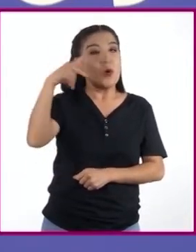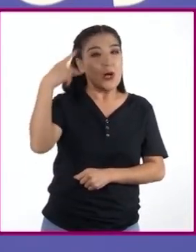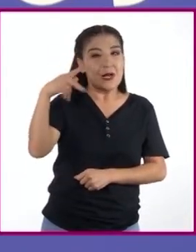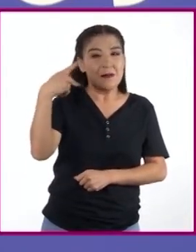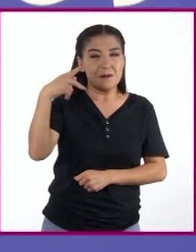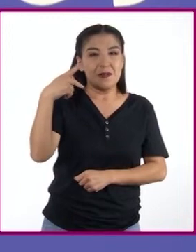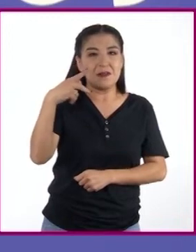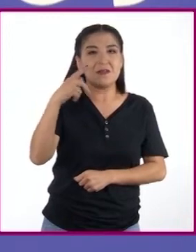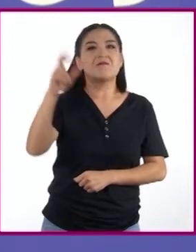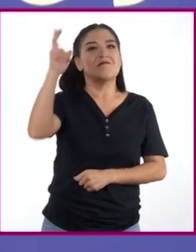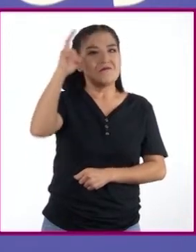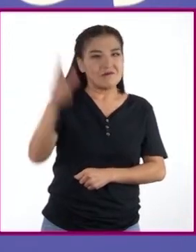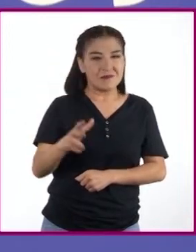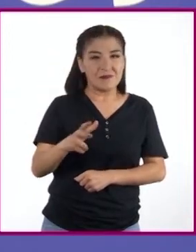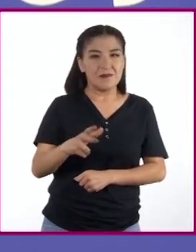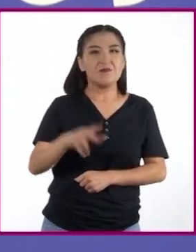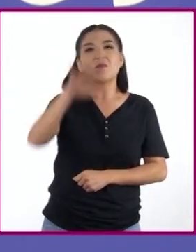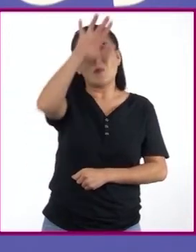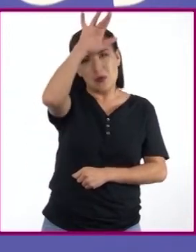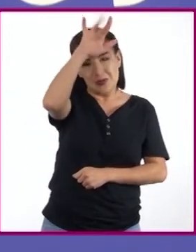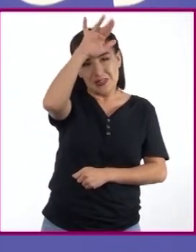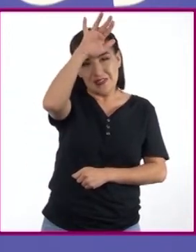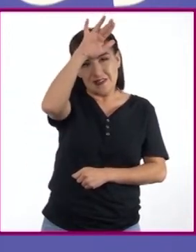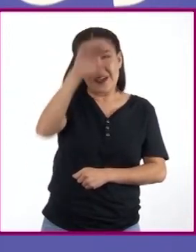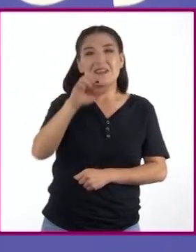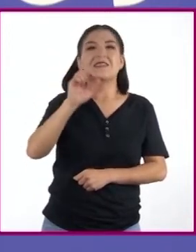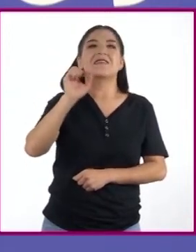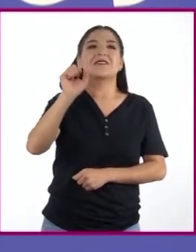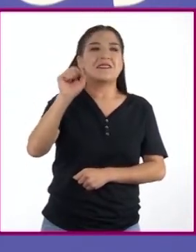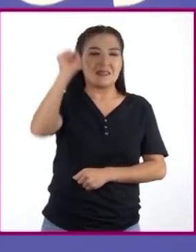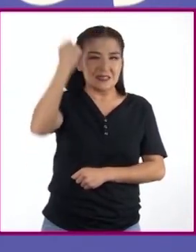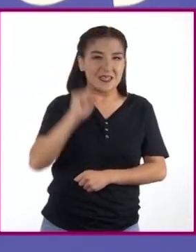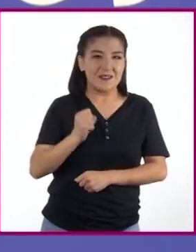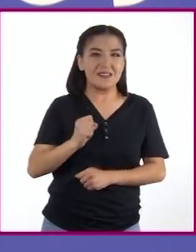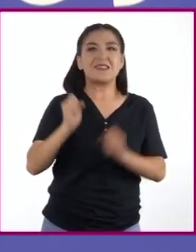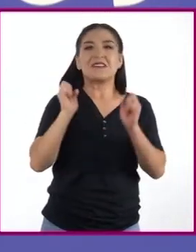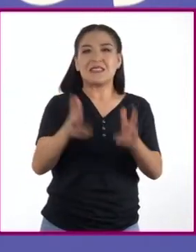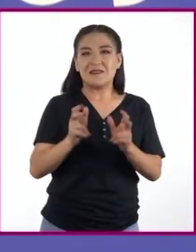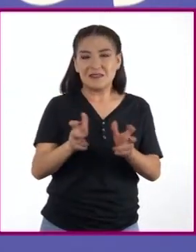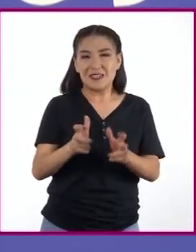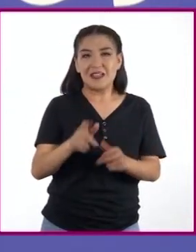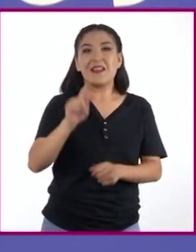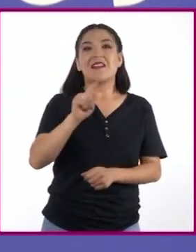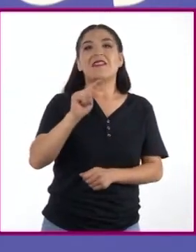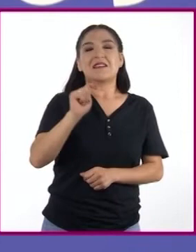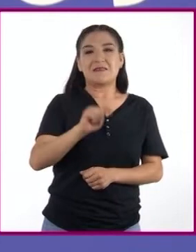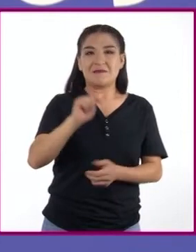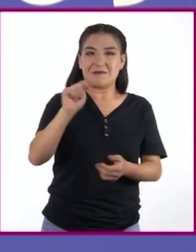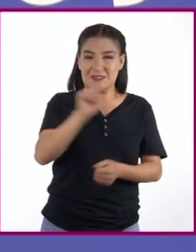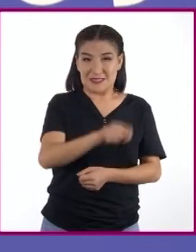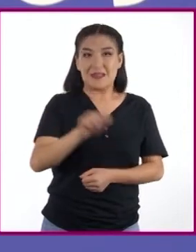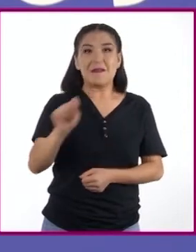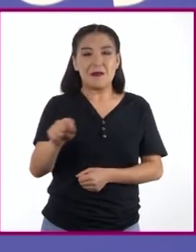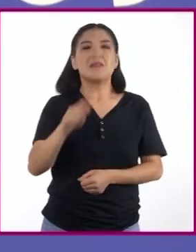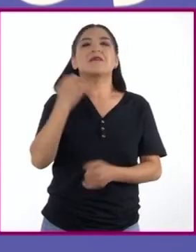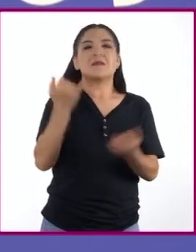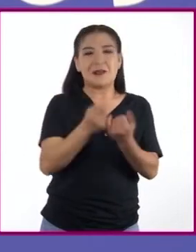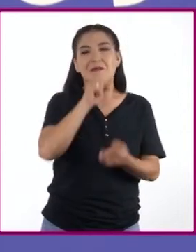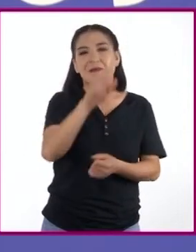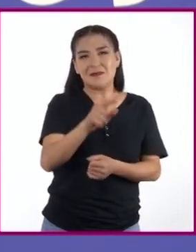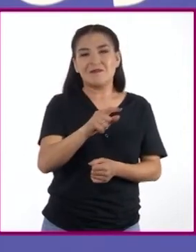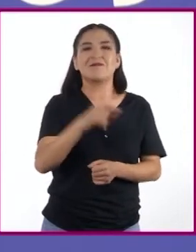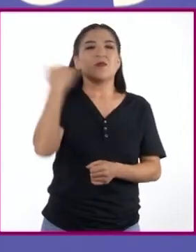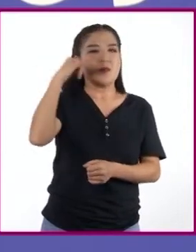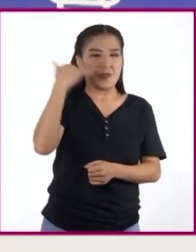Puebla, Hidalgo, Monterrey, Sinaloa, Chiapas, Tabasco y Yucatán